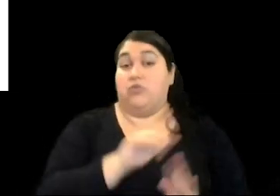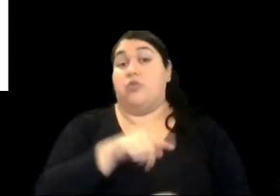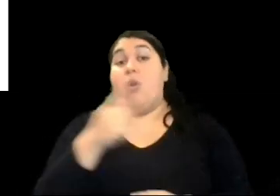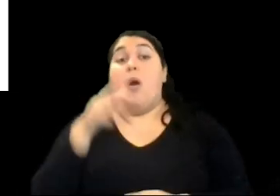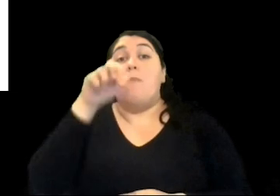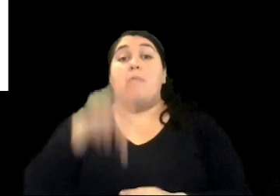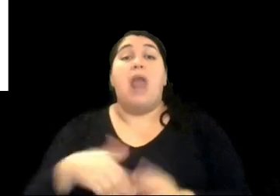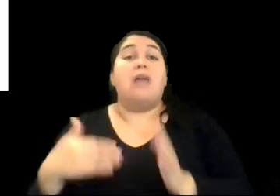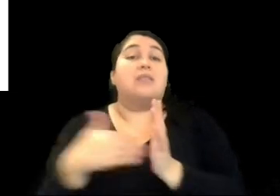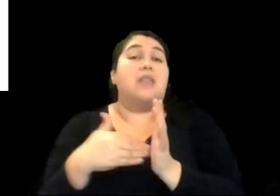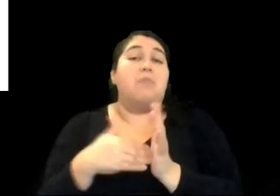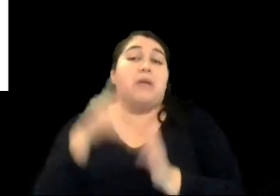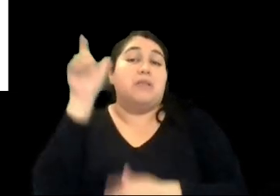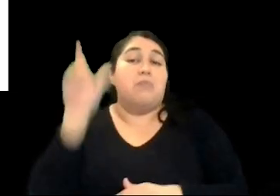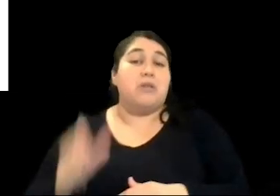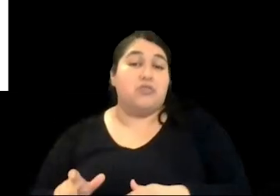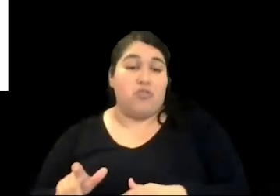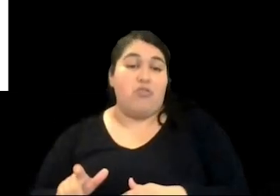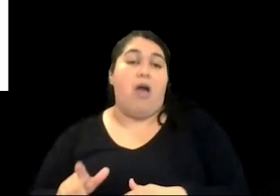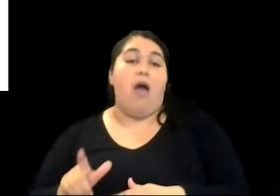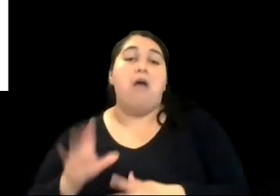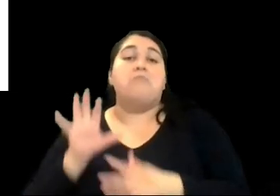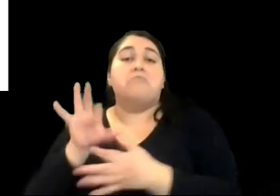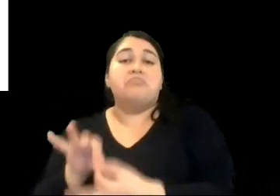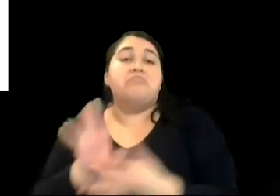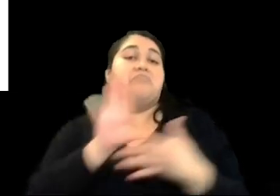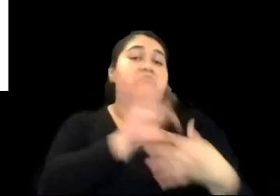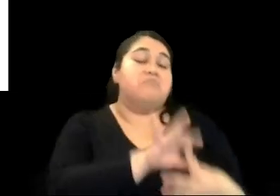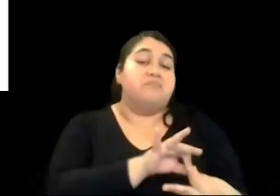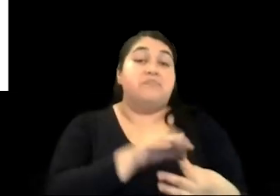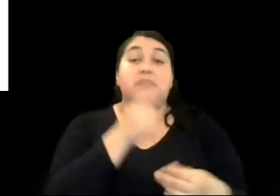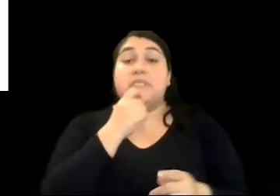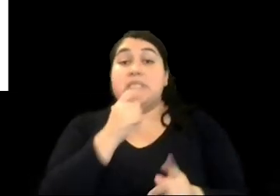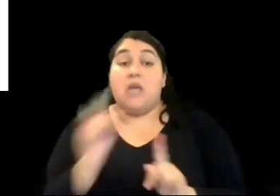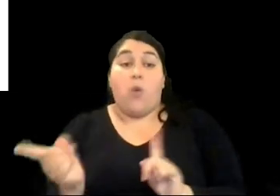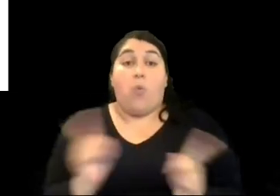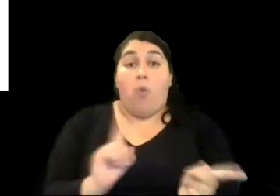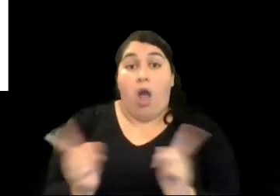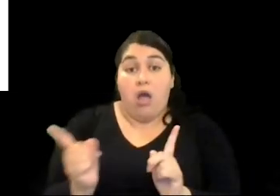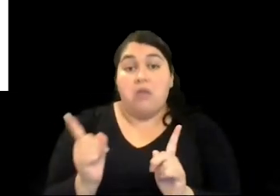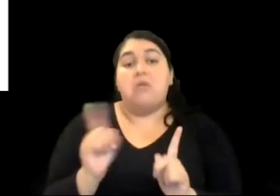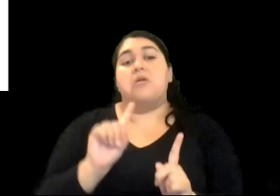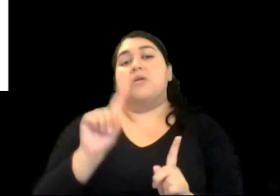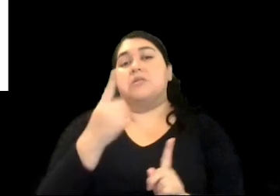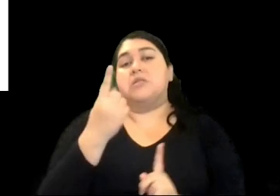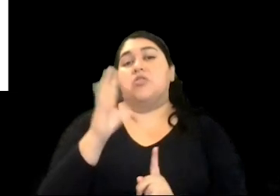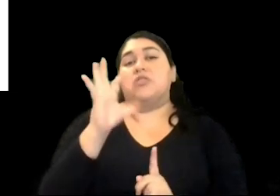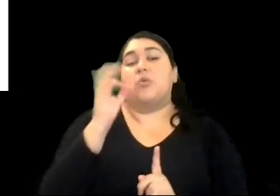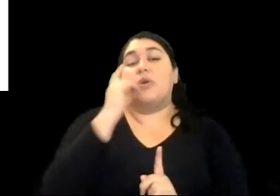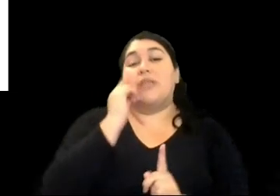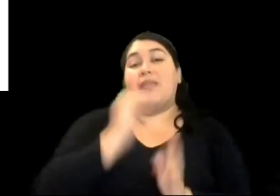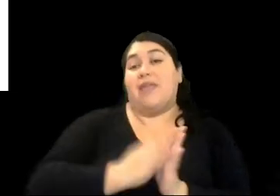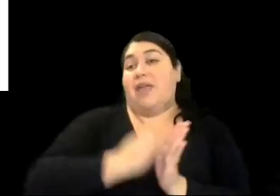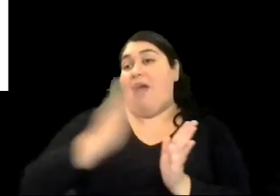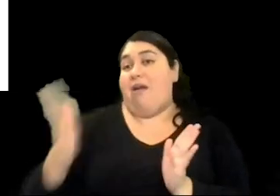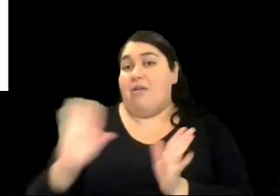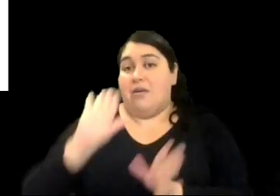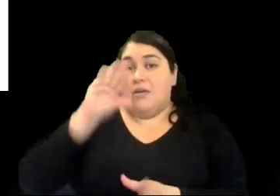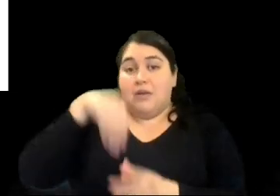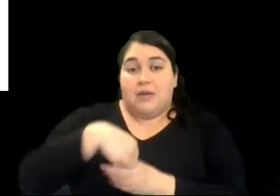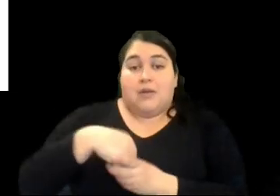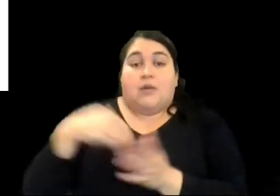tipo de contribuyente, la posibilidad de adherirse está disponible hasta los 150 días corridos, es decir, hasta el día viernes